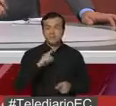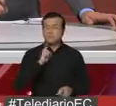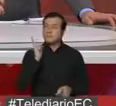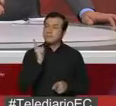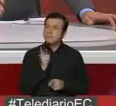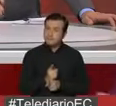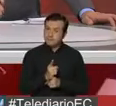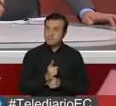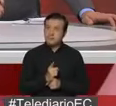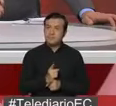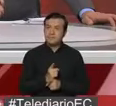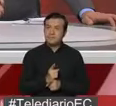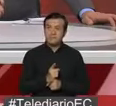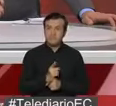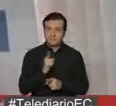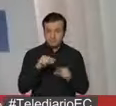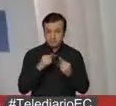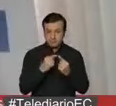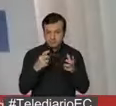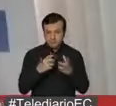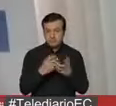Efectivamente, es ese mismo lote.